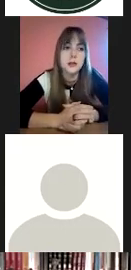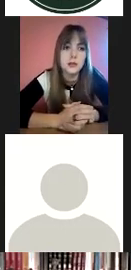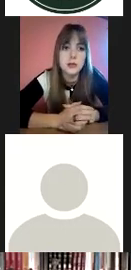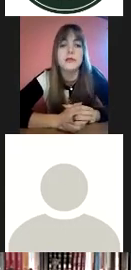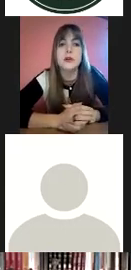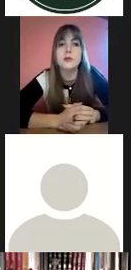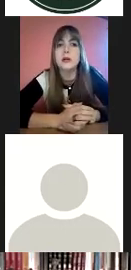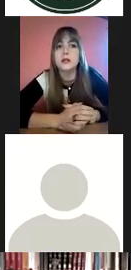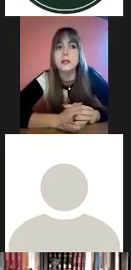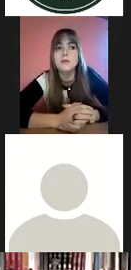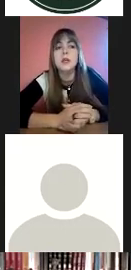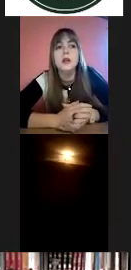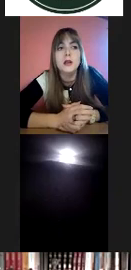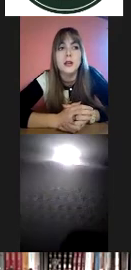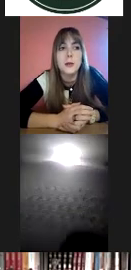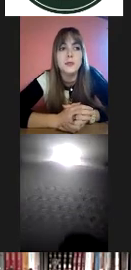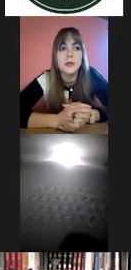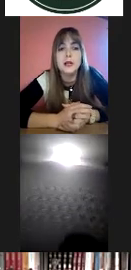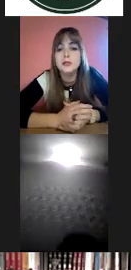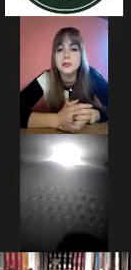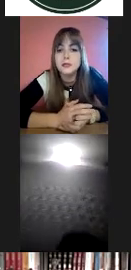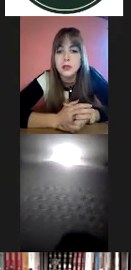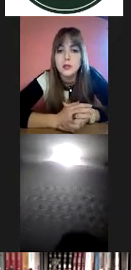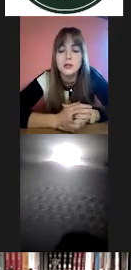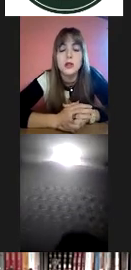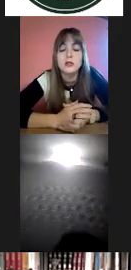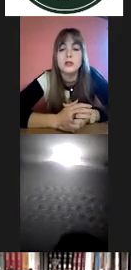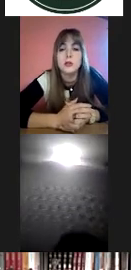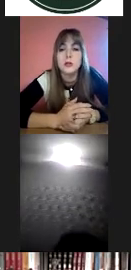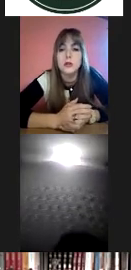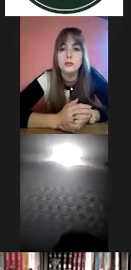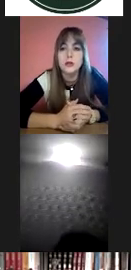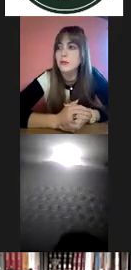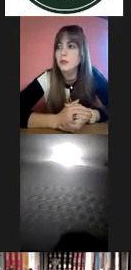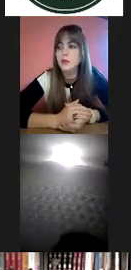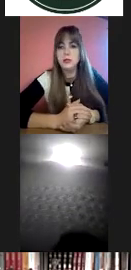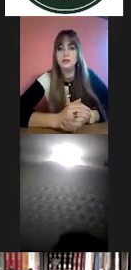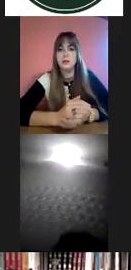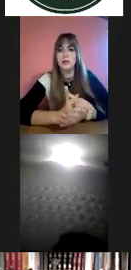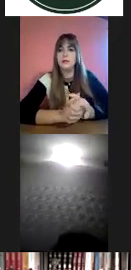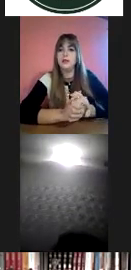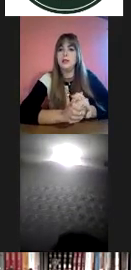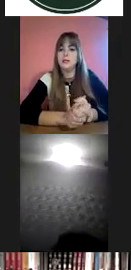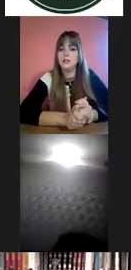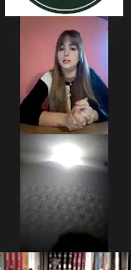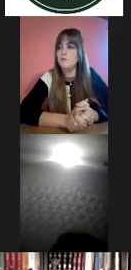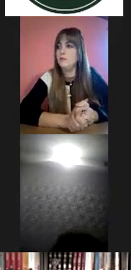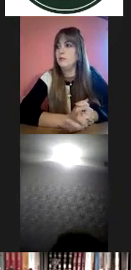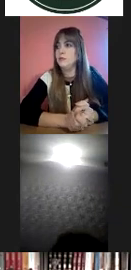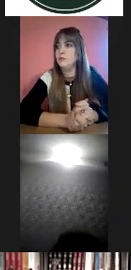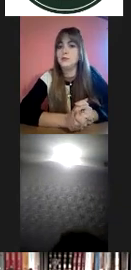deben reconocer de forma urgente. Casos, muchos casos que hubo, no sé si se me ve en la